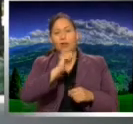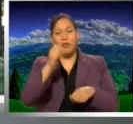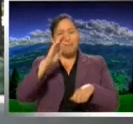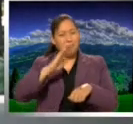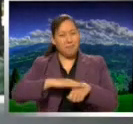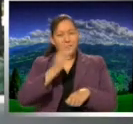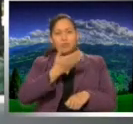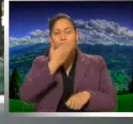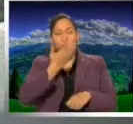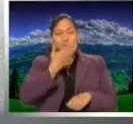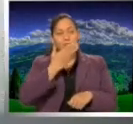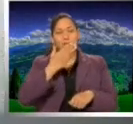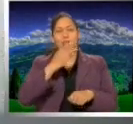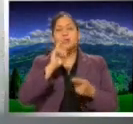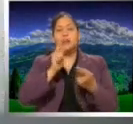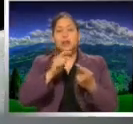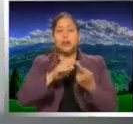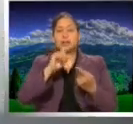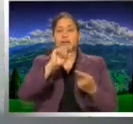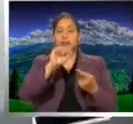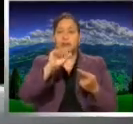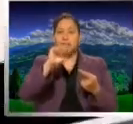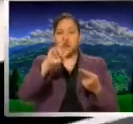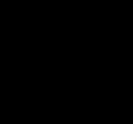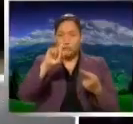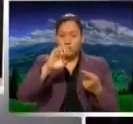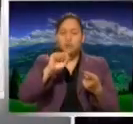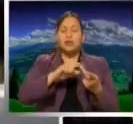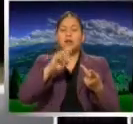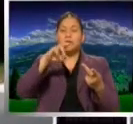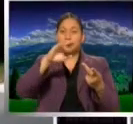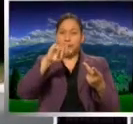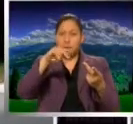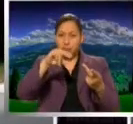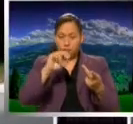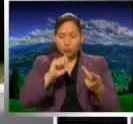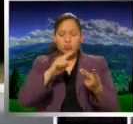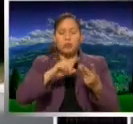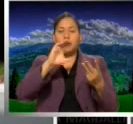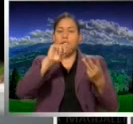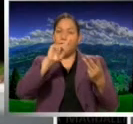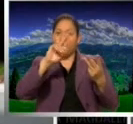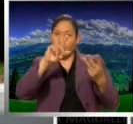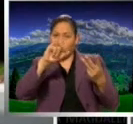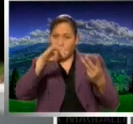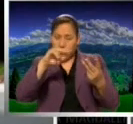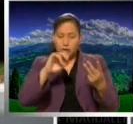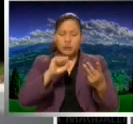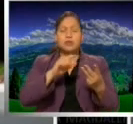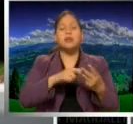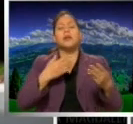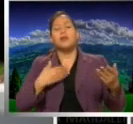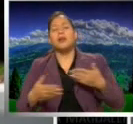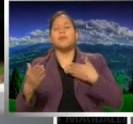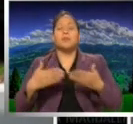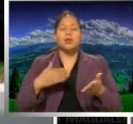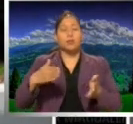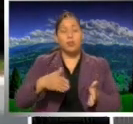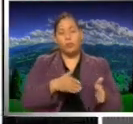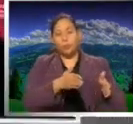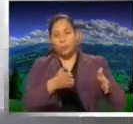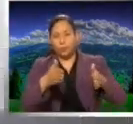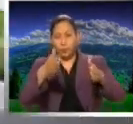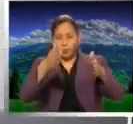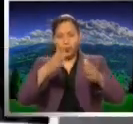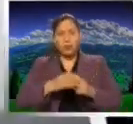predominantes aquí vemos en Magdalena Contreras son los sauces, los encinos, los capulines, y también caminando por sus veredas se puede uno